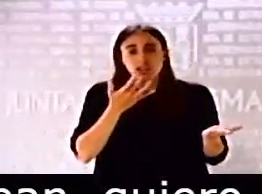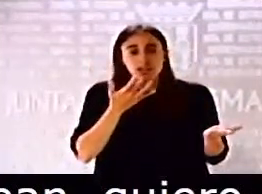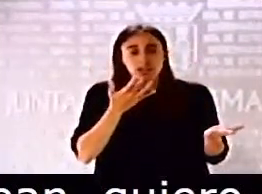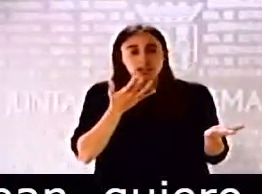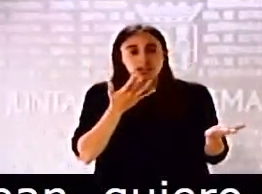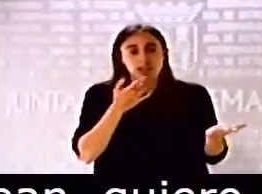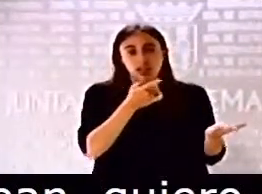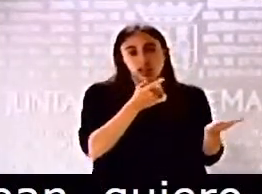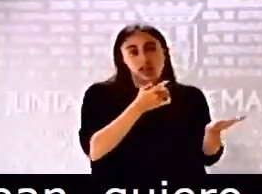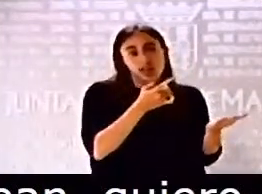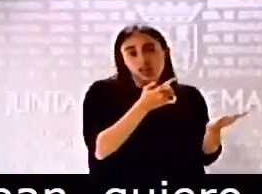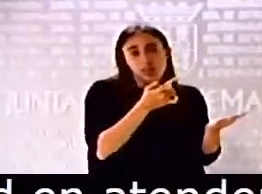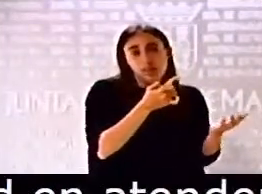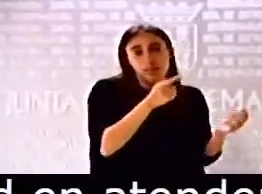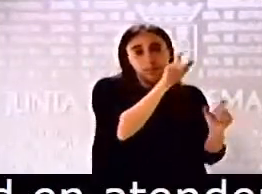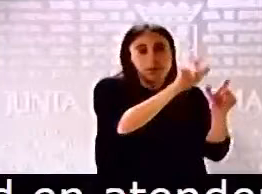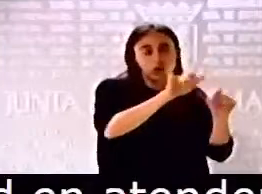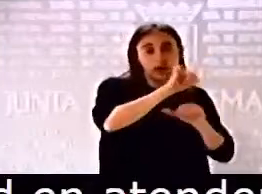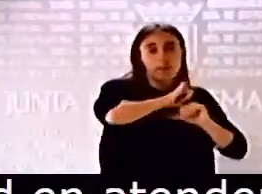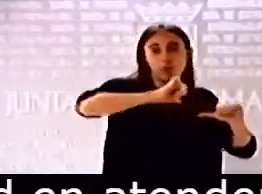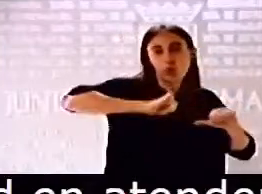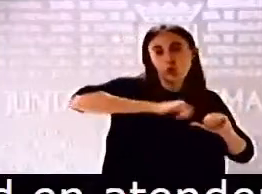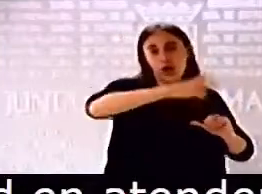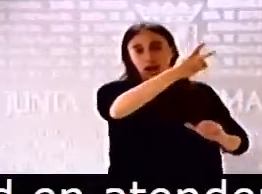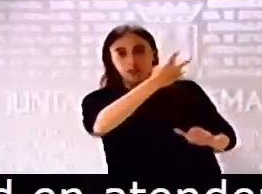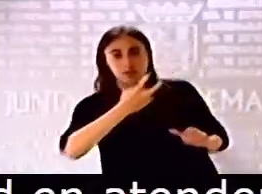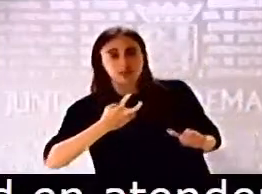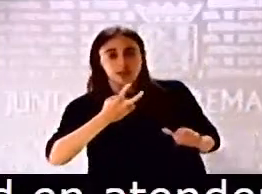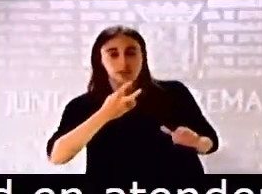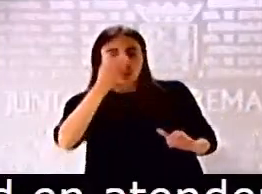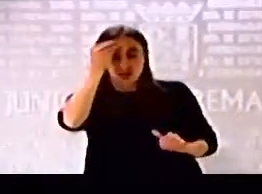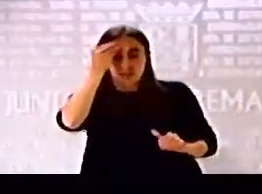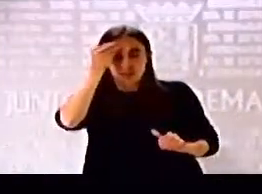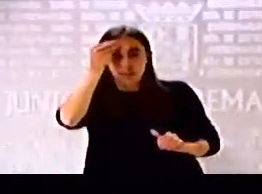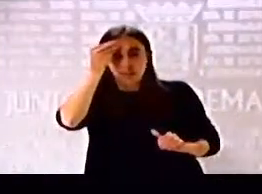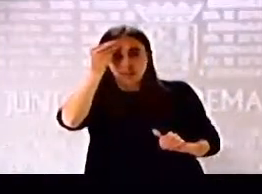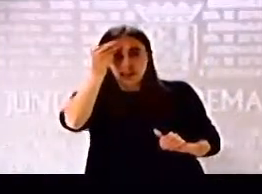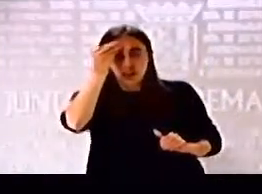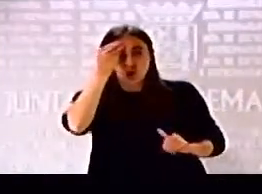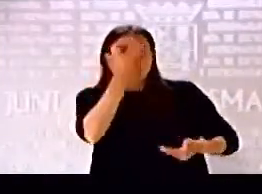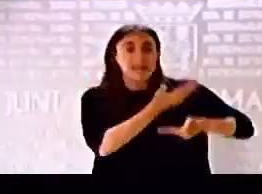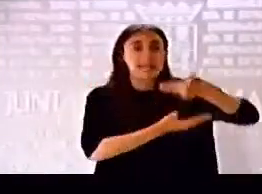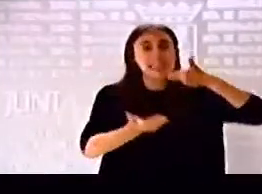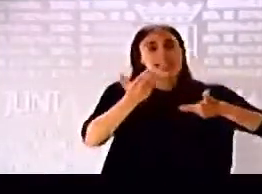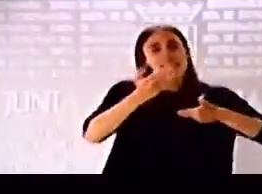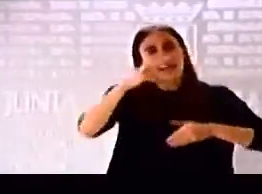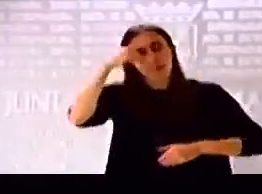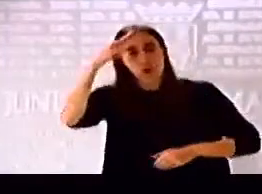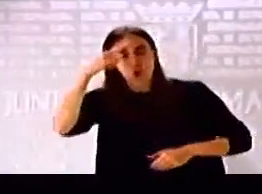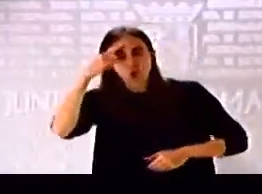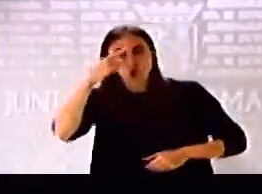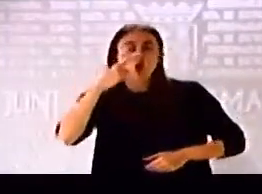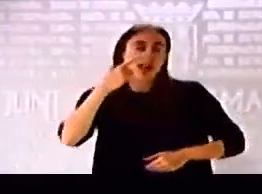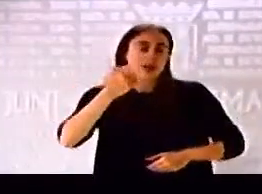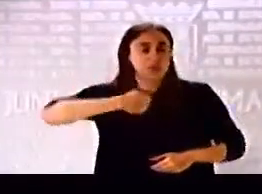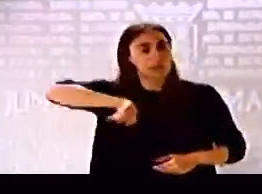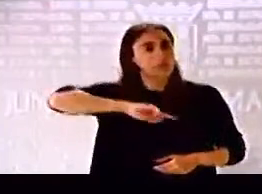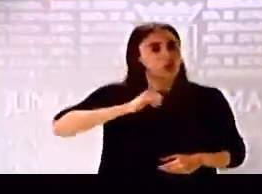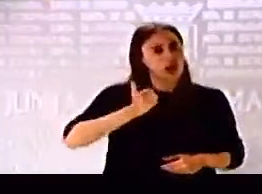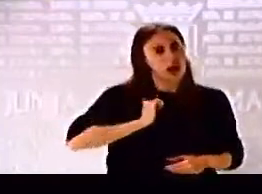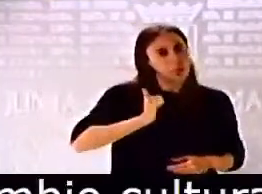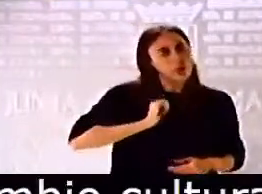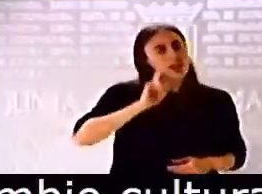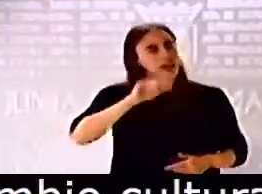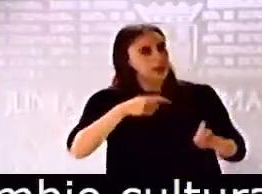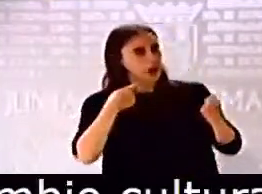mis vecinos portugueses, ¿no? Creo que ganamos mucho en el intercambio cultural y ganamos mucho en el intercambio comercial